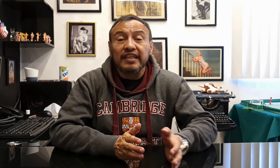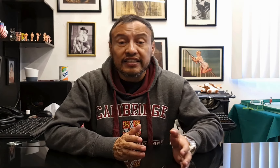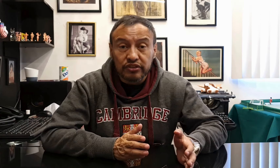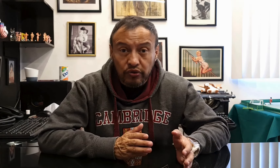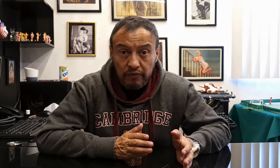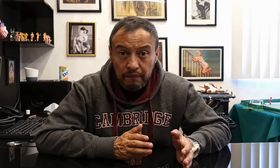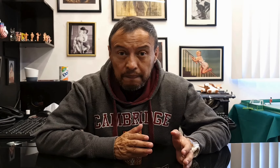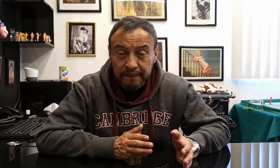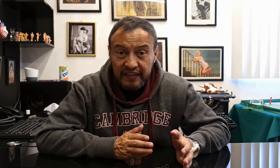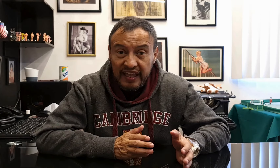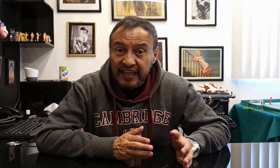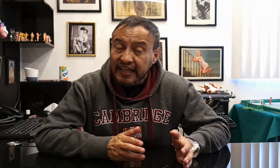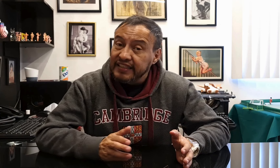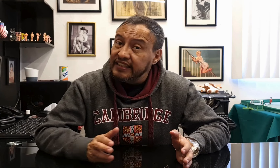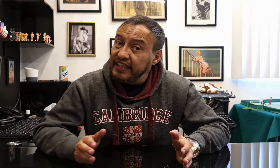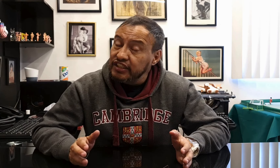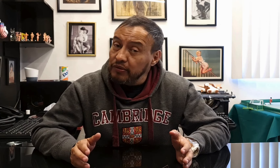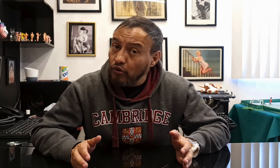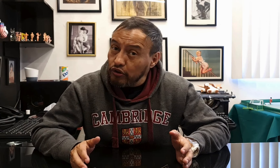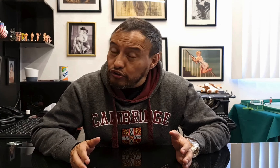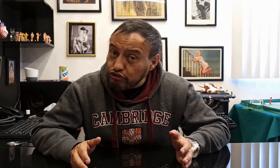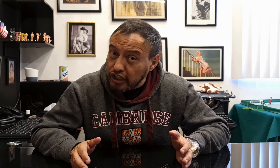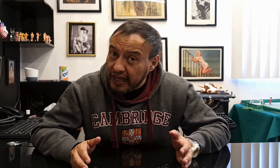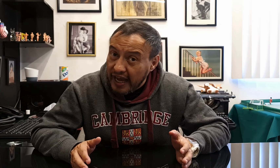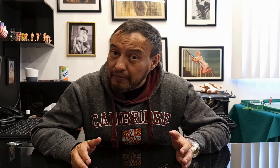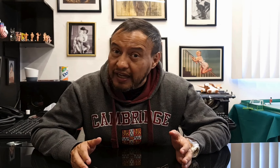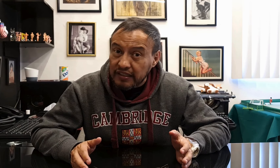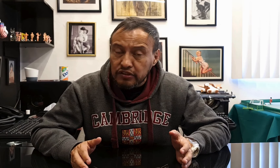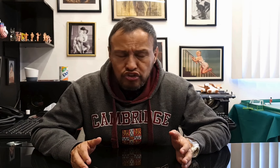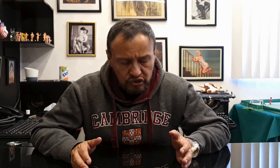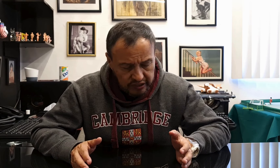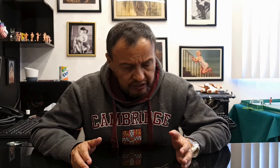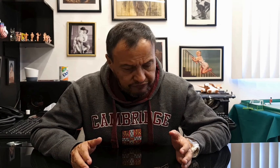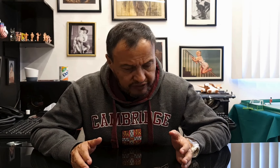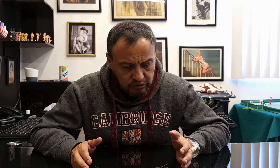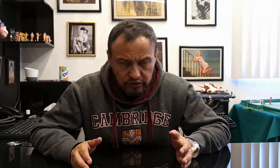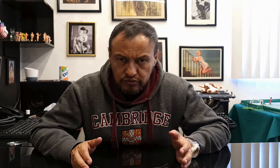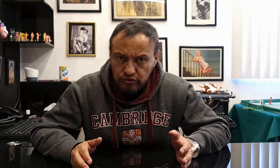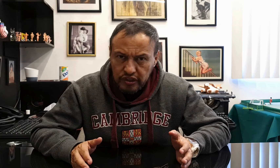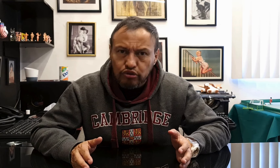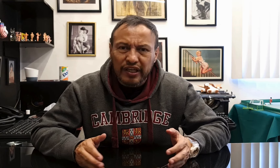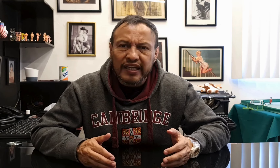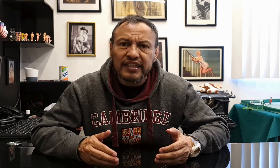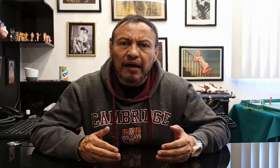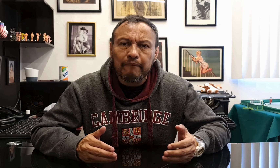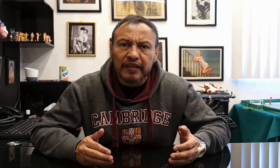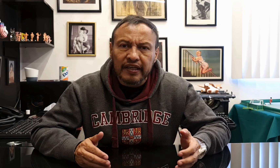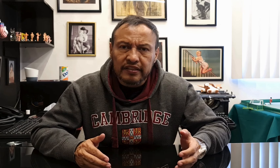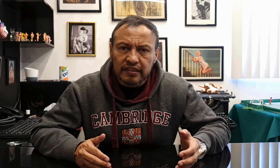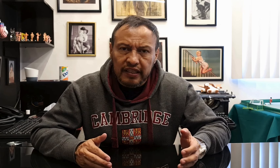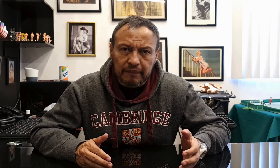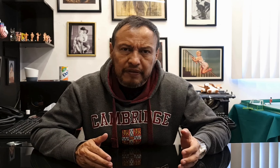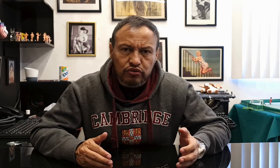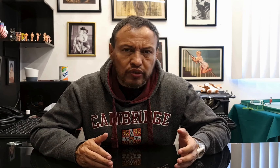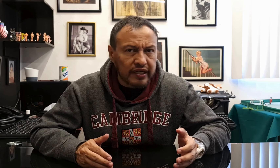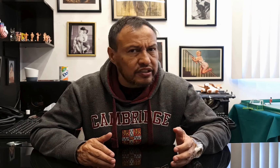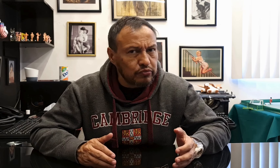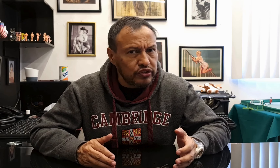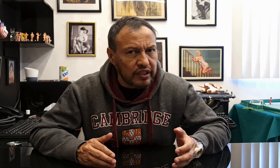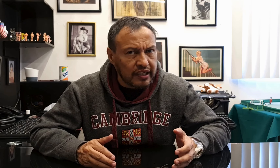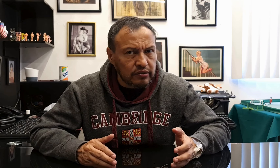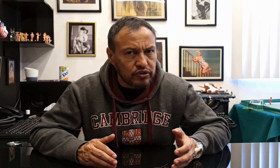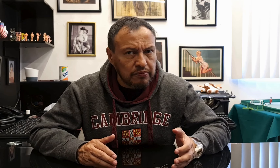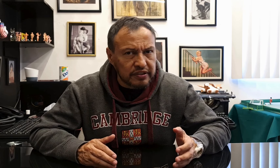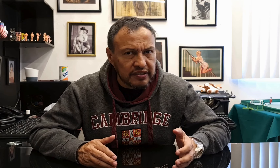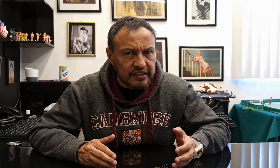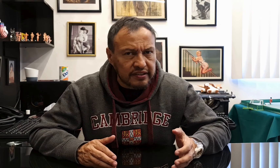una investigación, de testimonios que hablan, sí, en efecto, de sus hijos y también de personajes